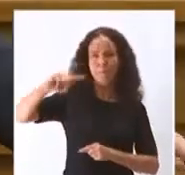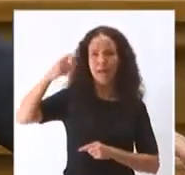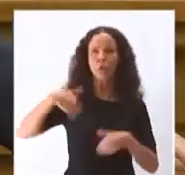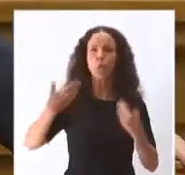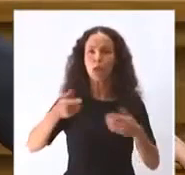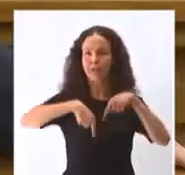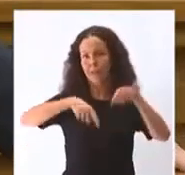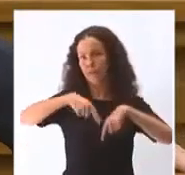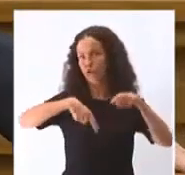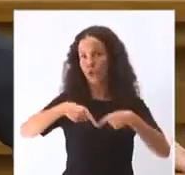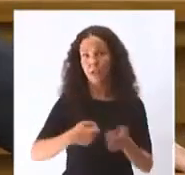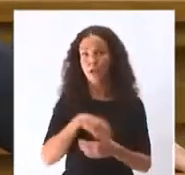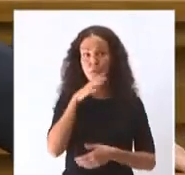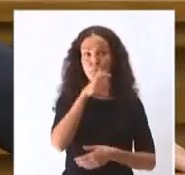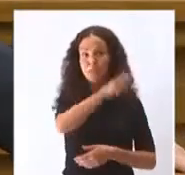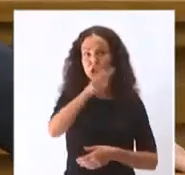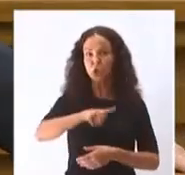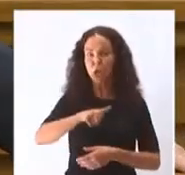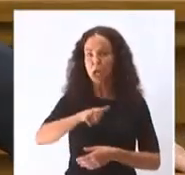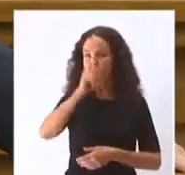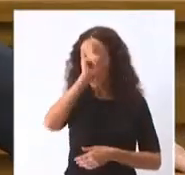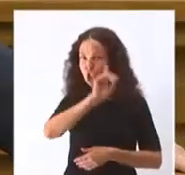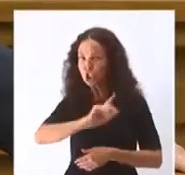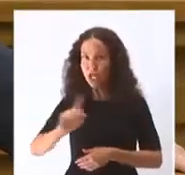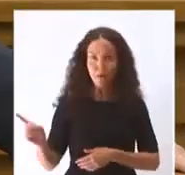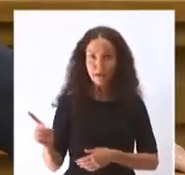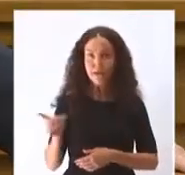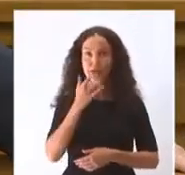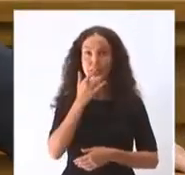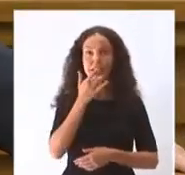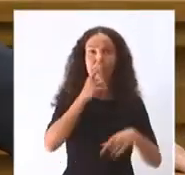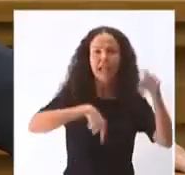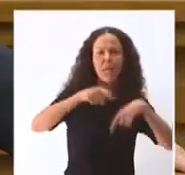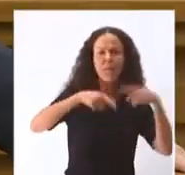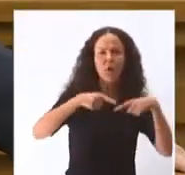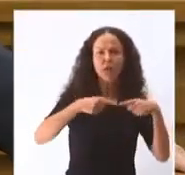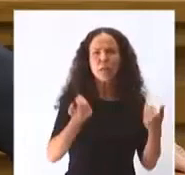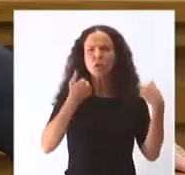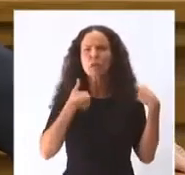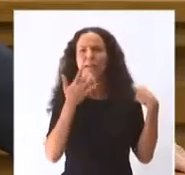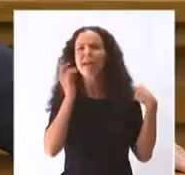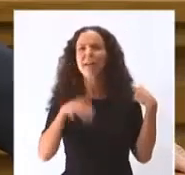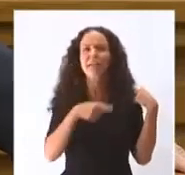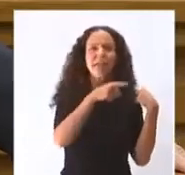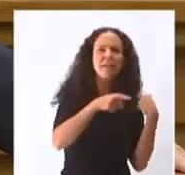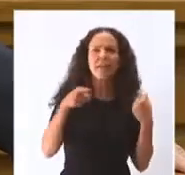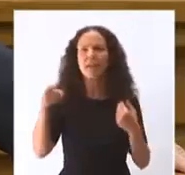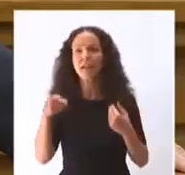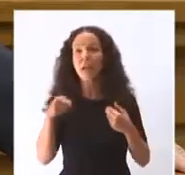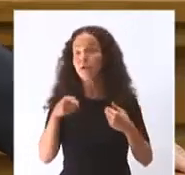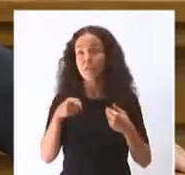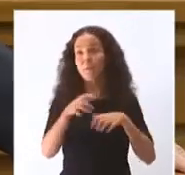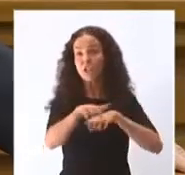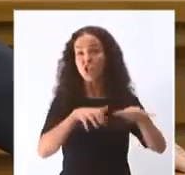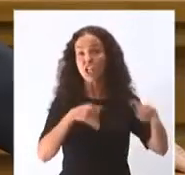porque la ciudadanía no termina de saber si el transporte depende de unos depende de otros la mayoría de las líneas importantes